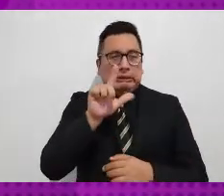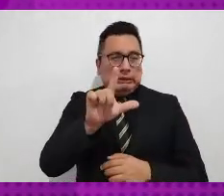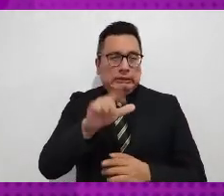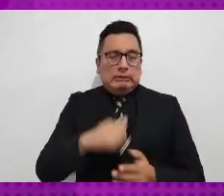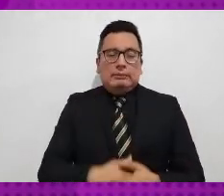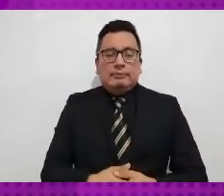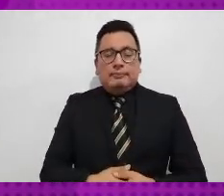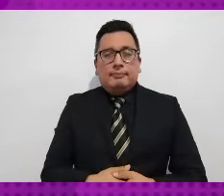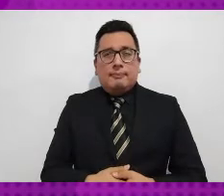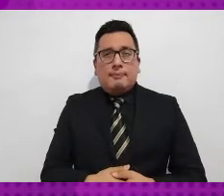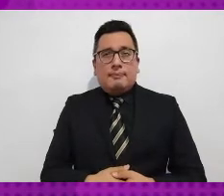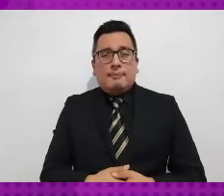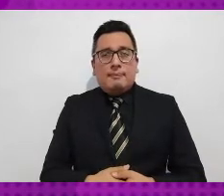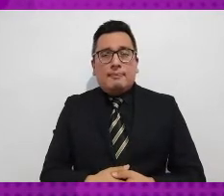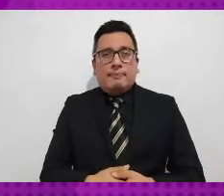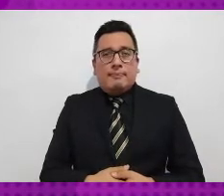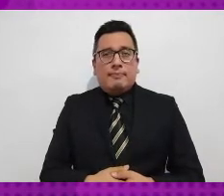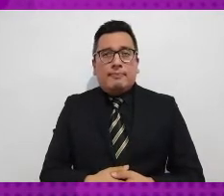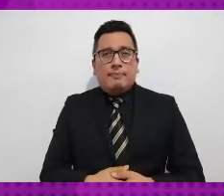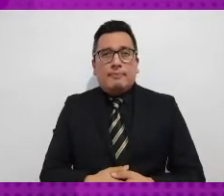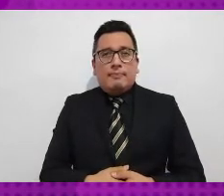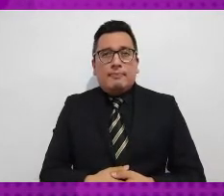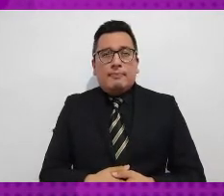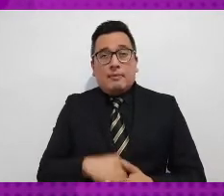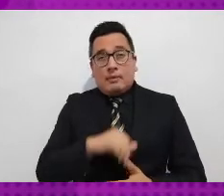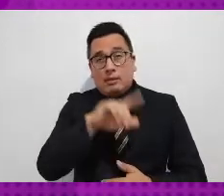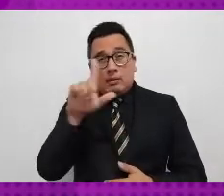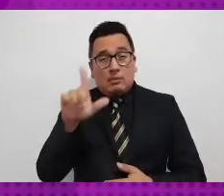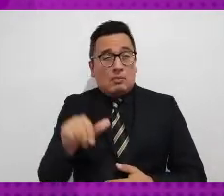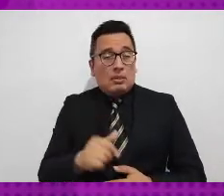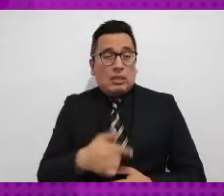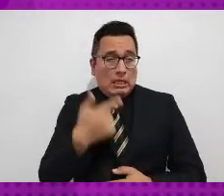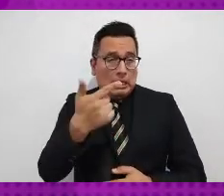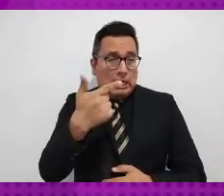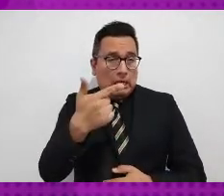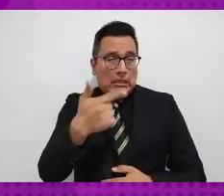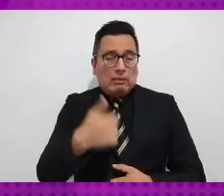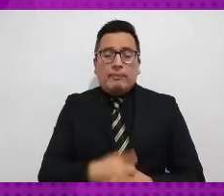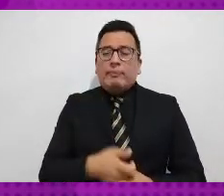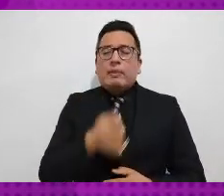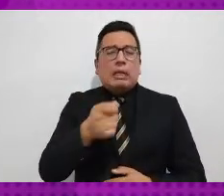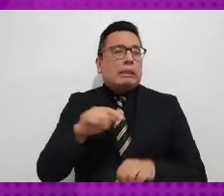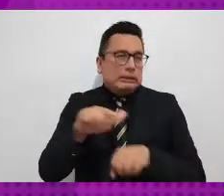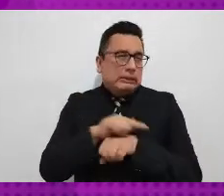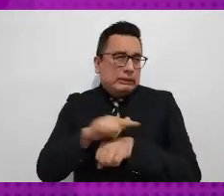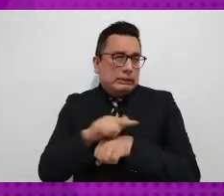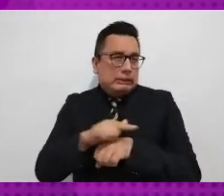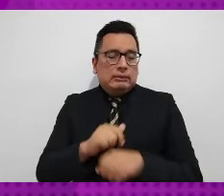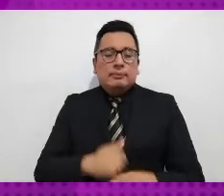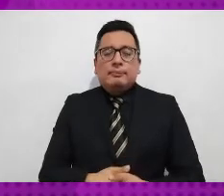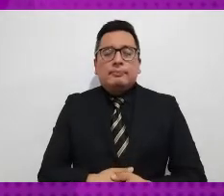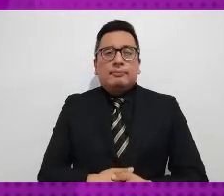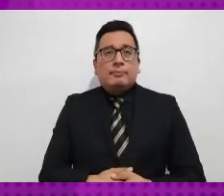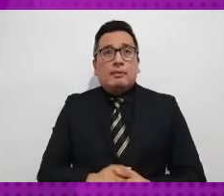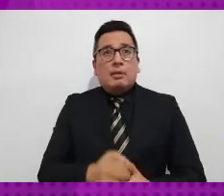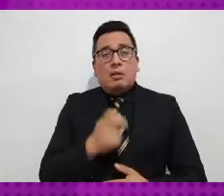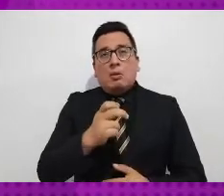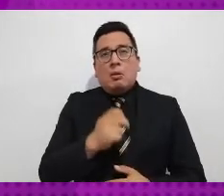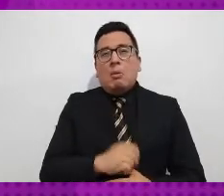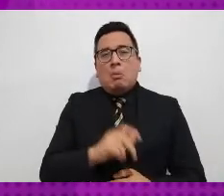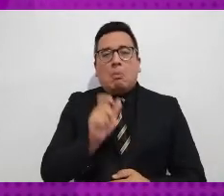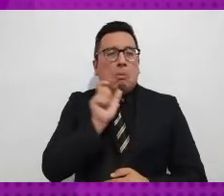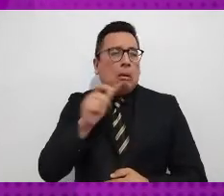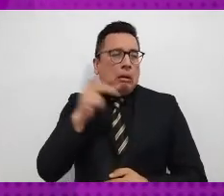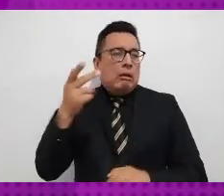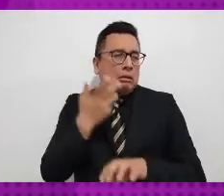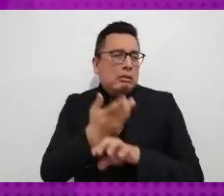letra dentro de este título, ¿no? Luego, LG, la G de gay, gay es una palabra, pues ahora sí que americana,